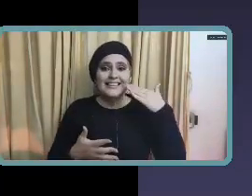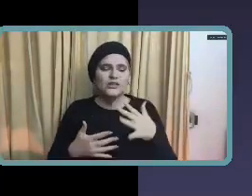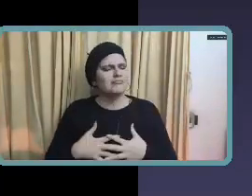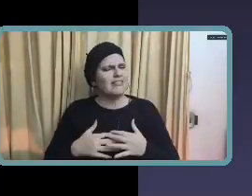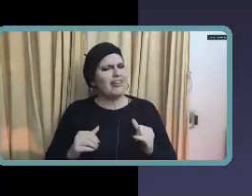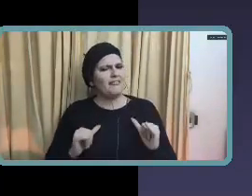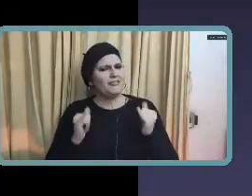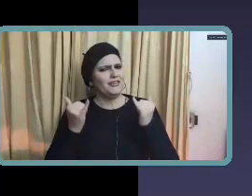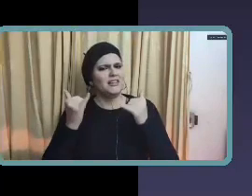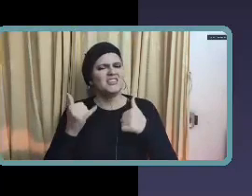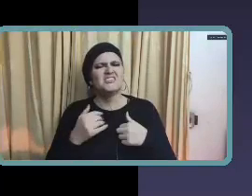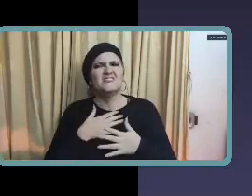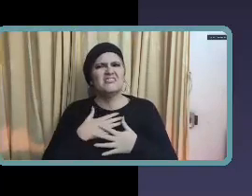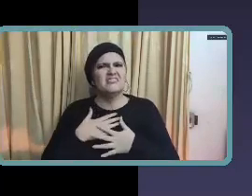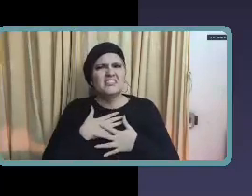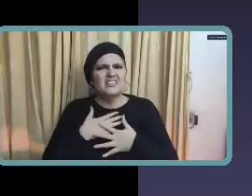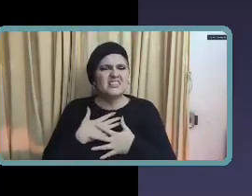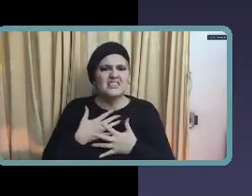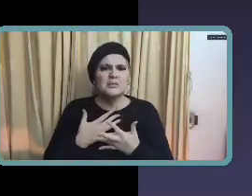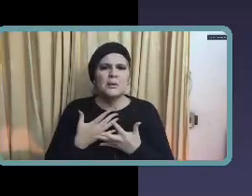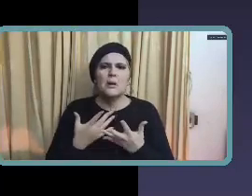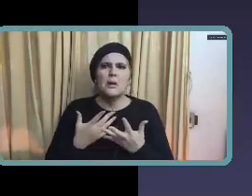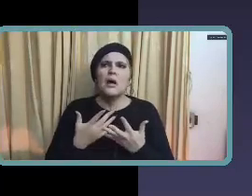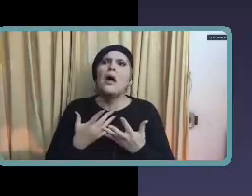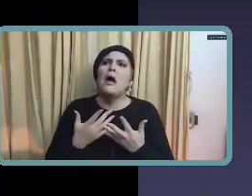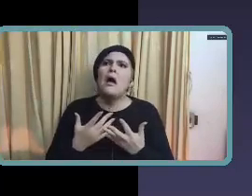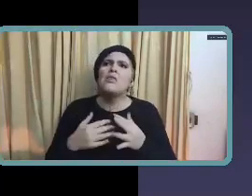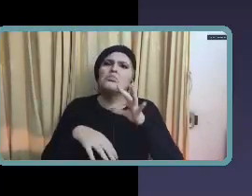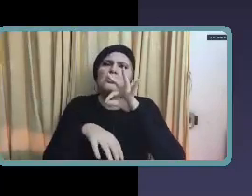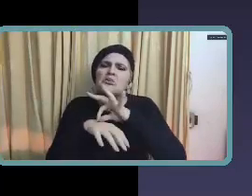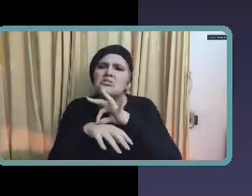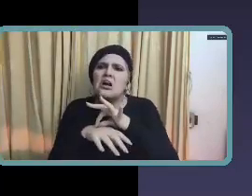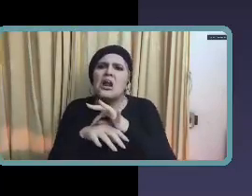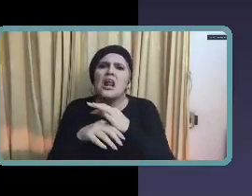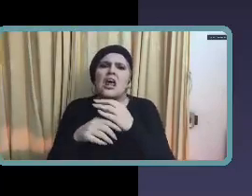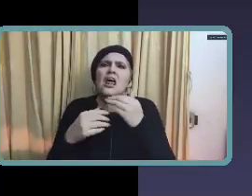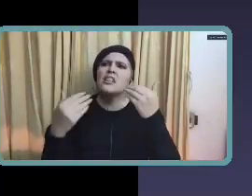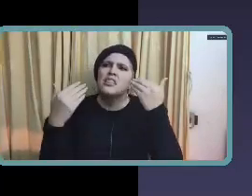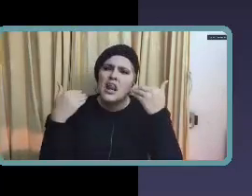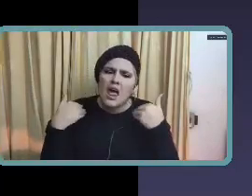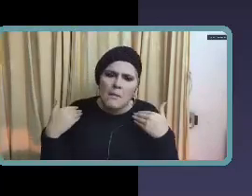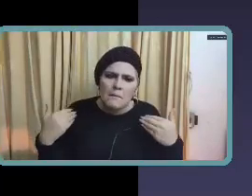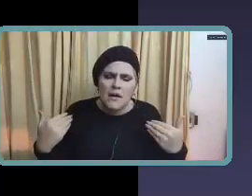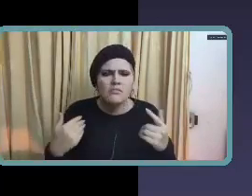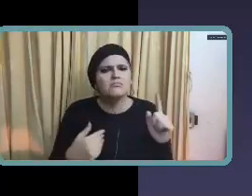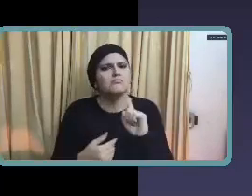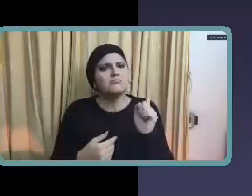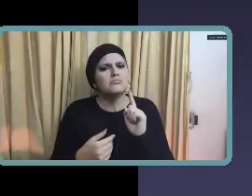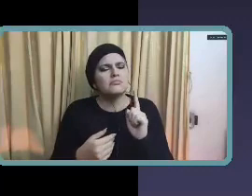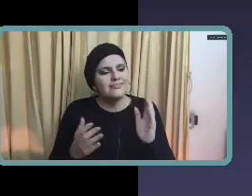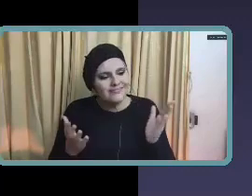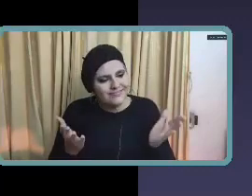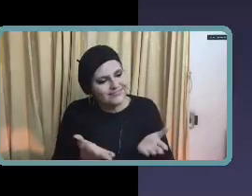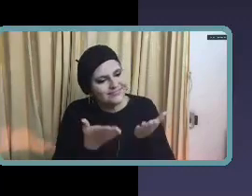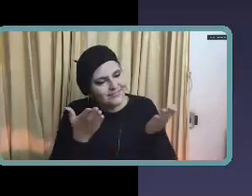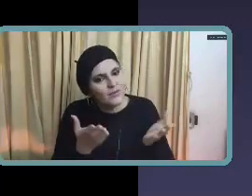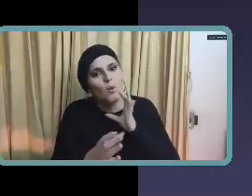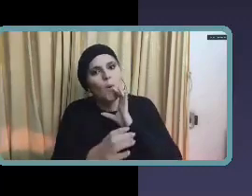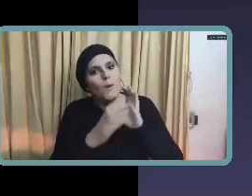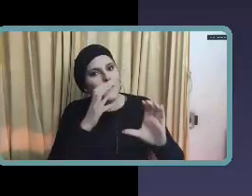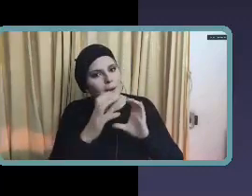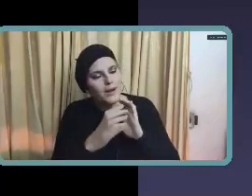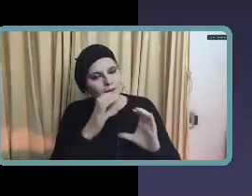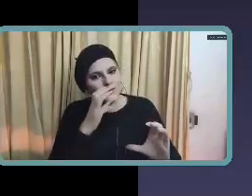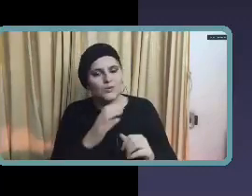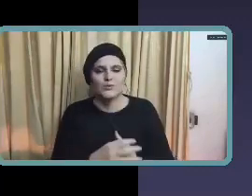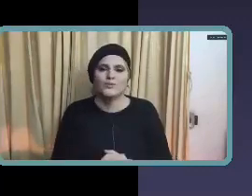está haciendo una terapia, porque no estamos hablando de terapia, estamos hablando de estimulación de la comunicación, porque lo